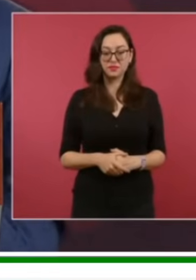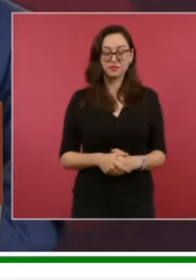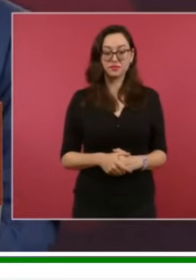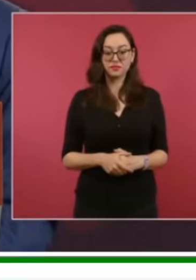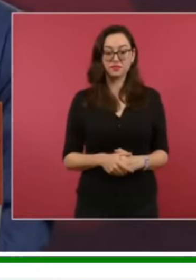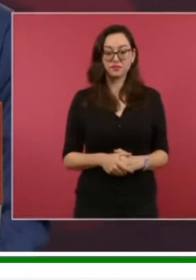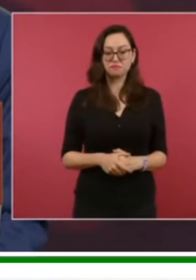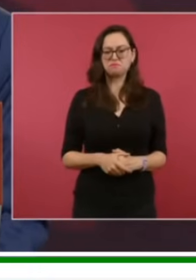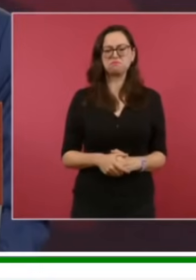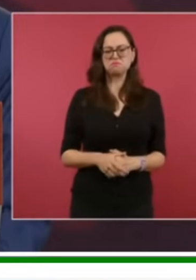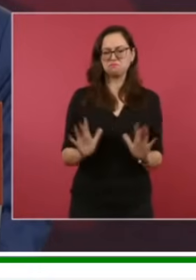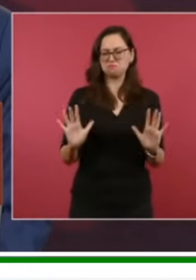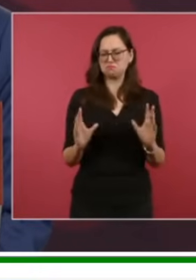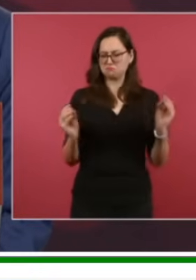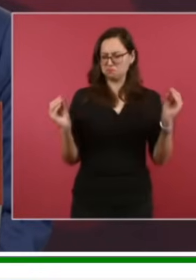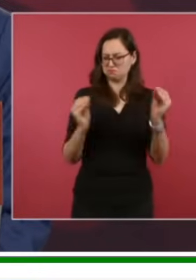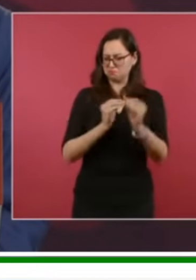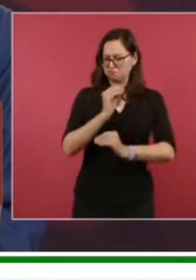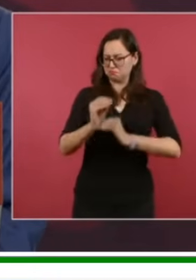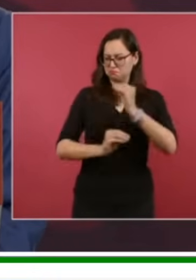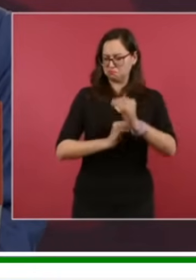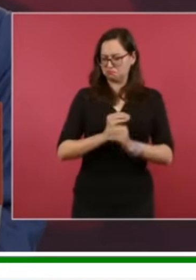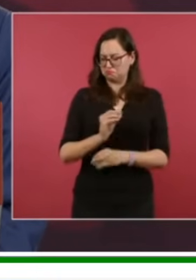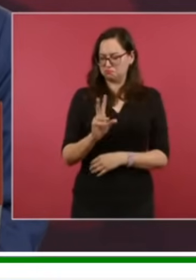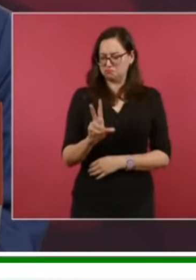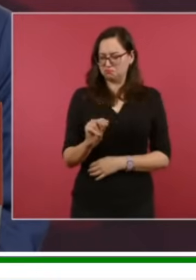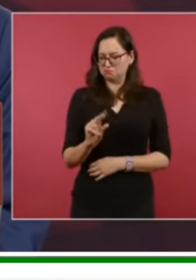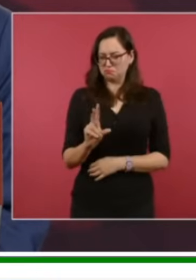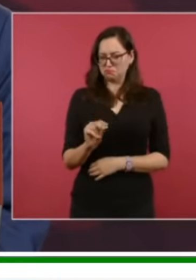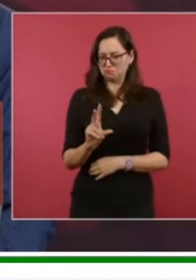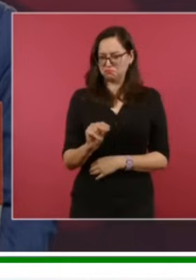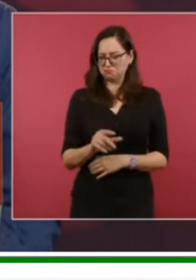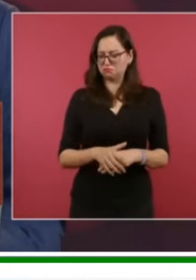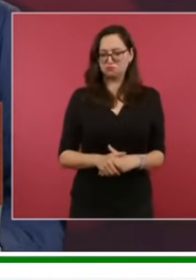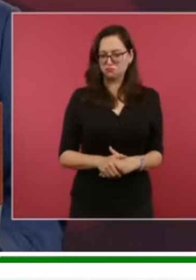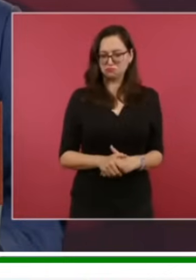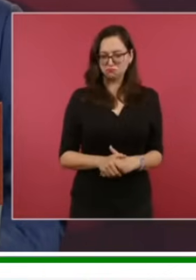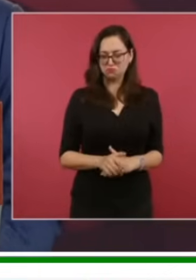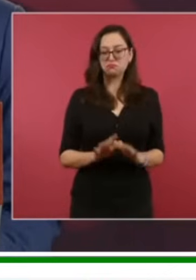López Obrador sobre un cenote donde se está construyendo el Tren Maya.